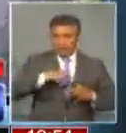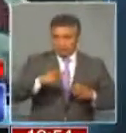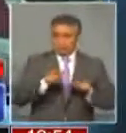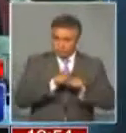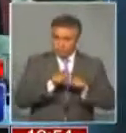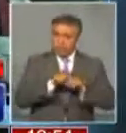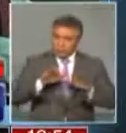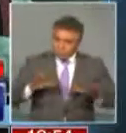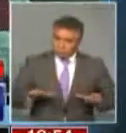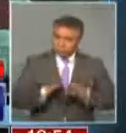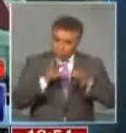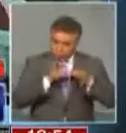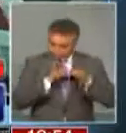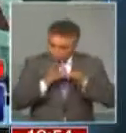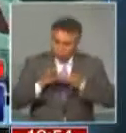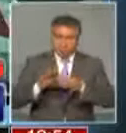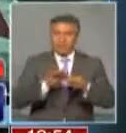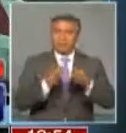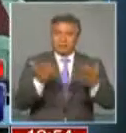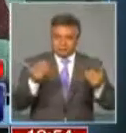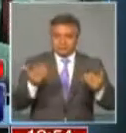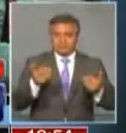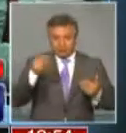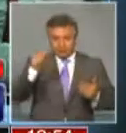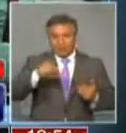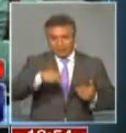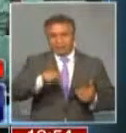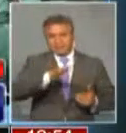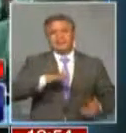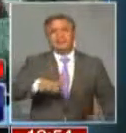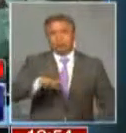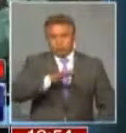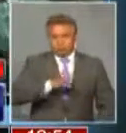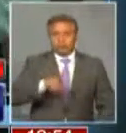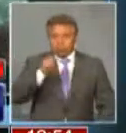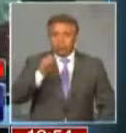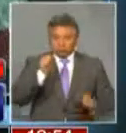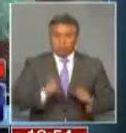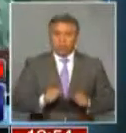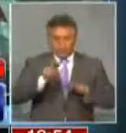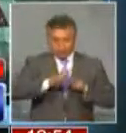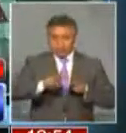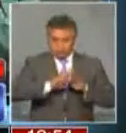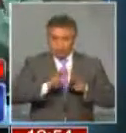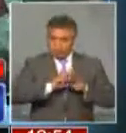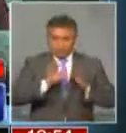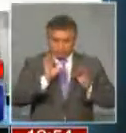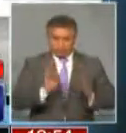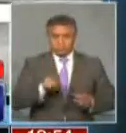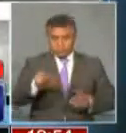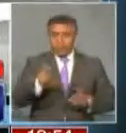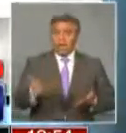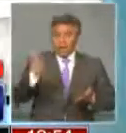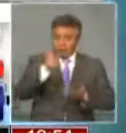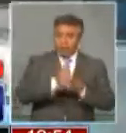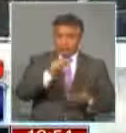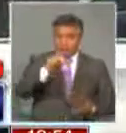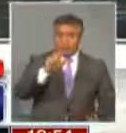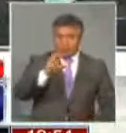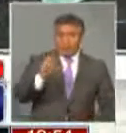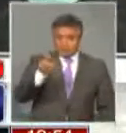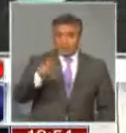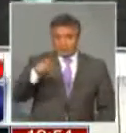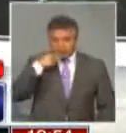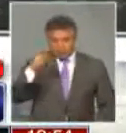la unidad necesaria para enfrentar este tipo de situaciones y poder resolverla como corresponde. ¿Como el alcalde Carter, que hizo